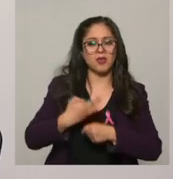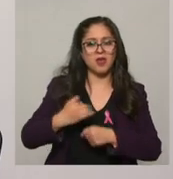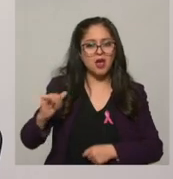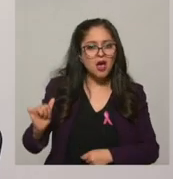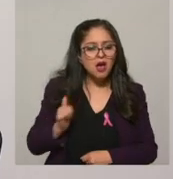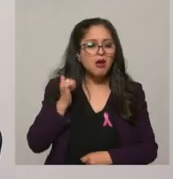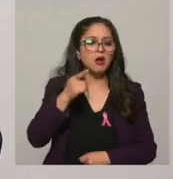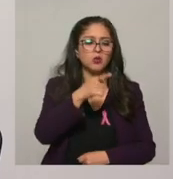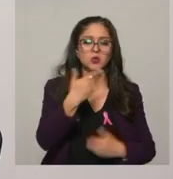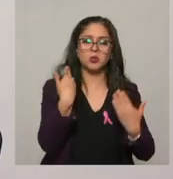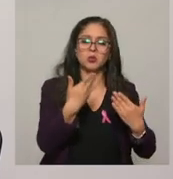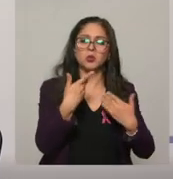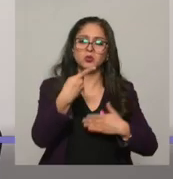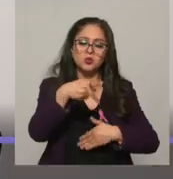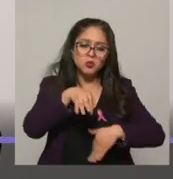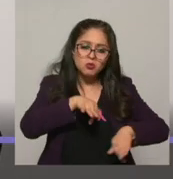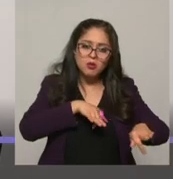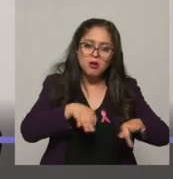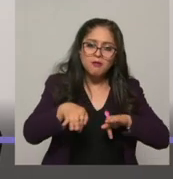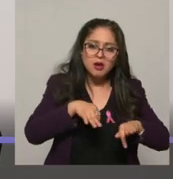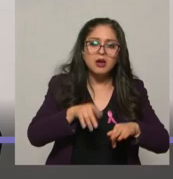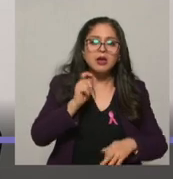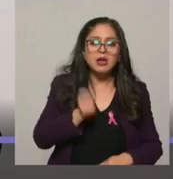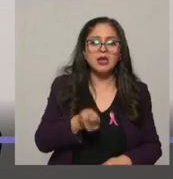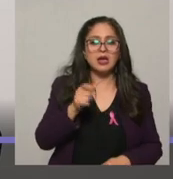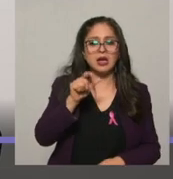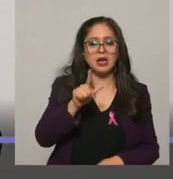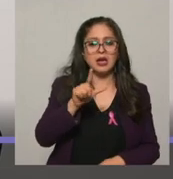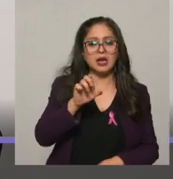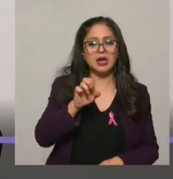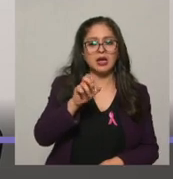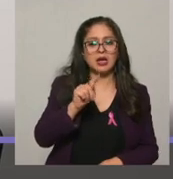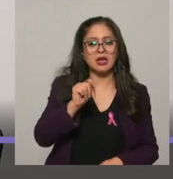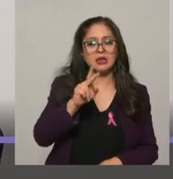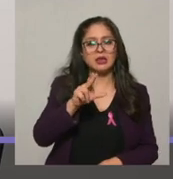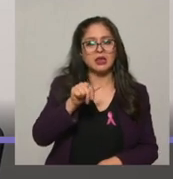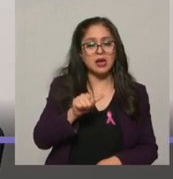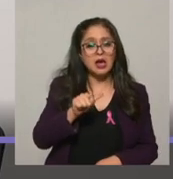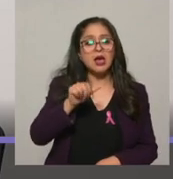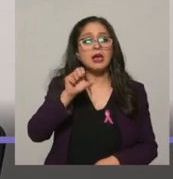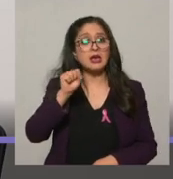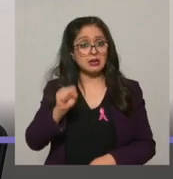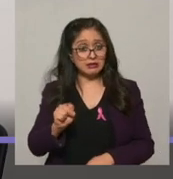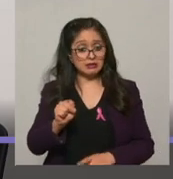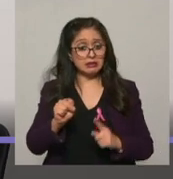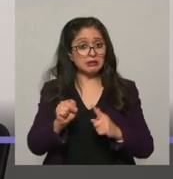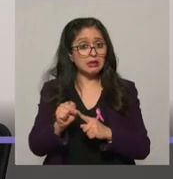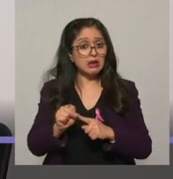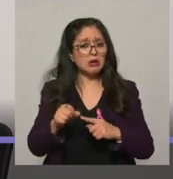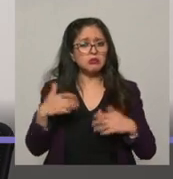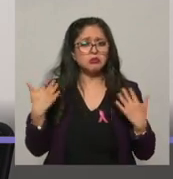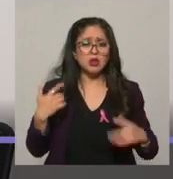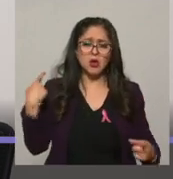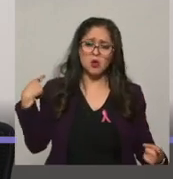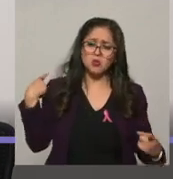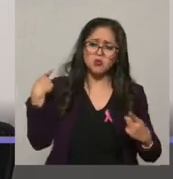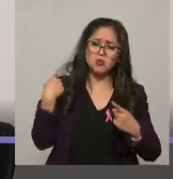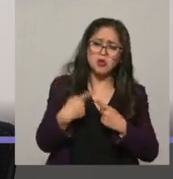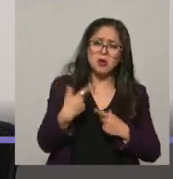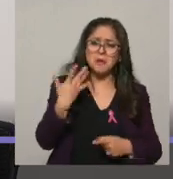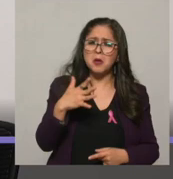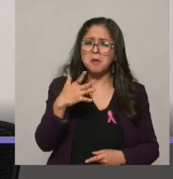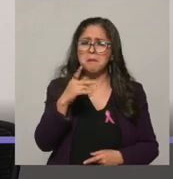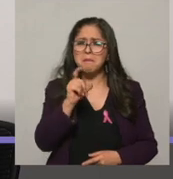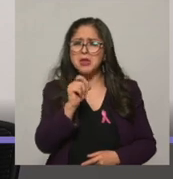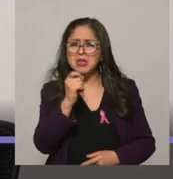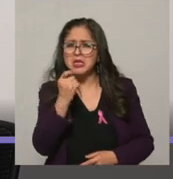el trabajo que ha hecho Letra S, porque han sido la única, desde hace 25 años más o menos